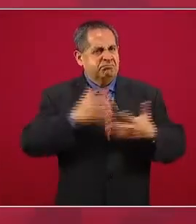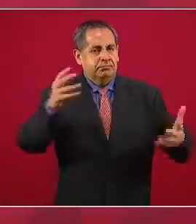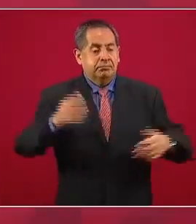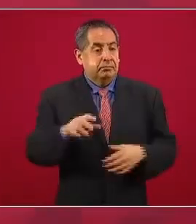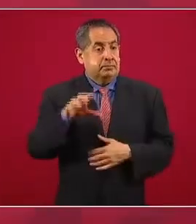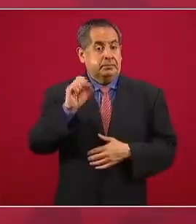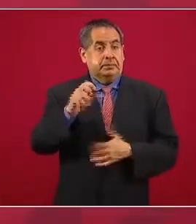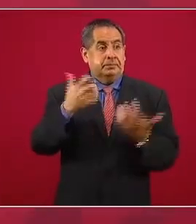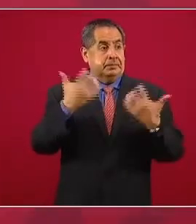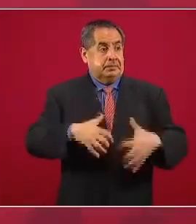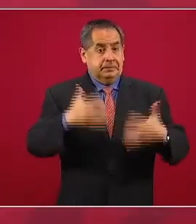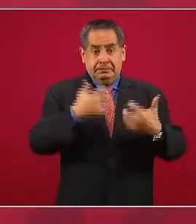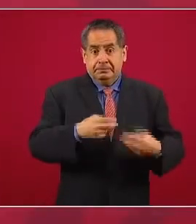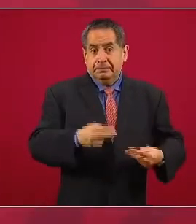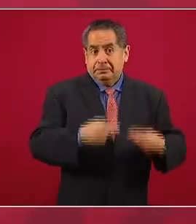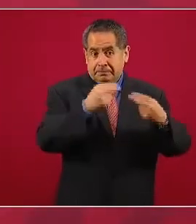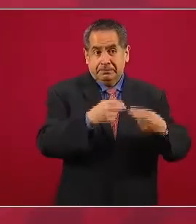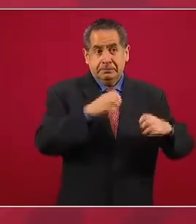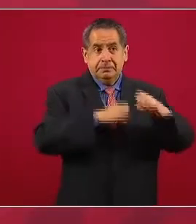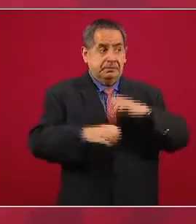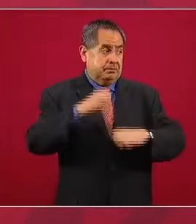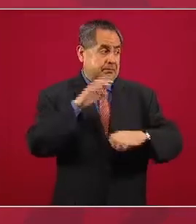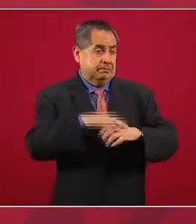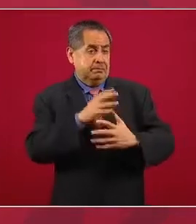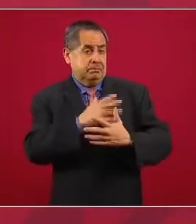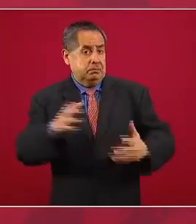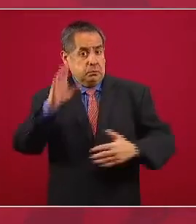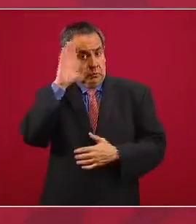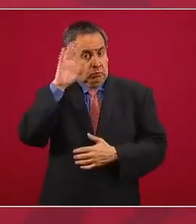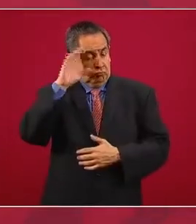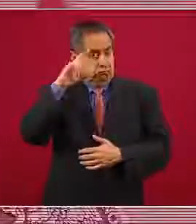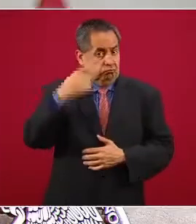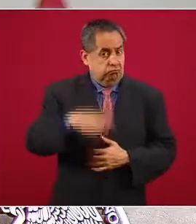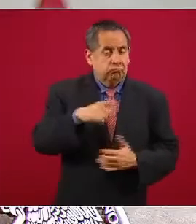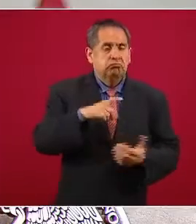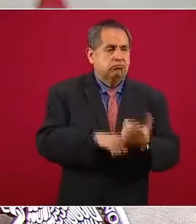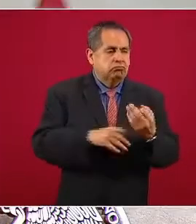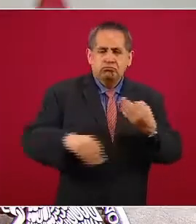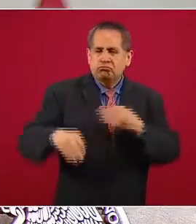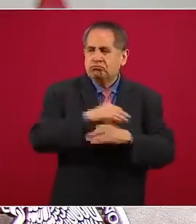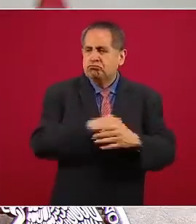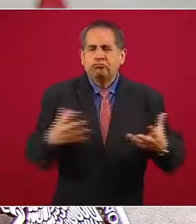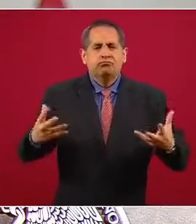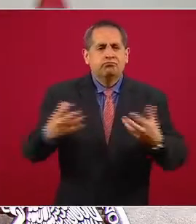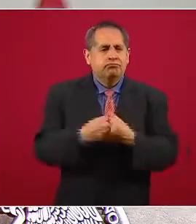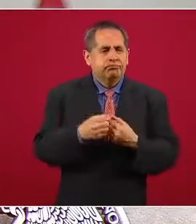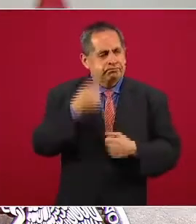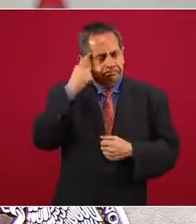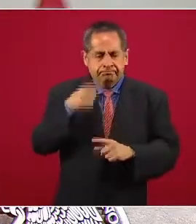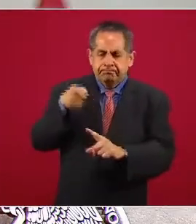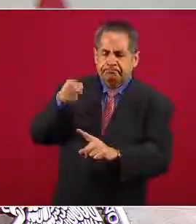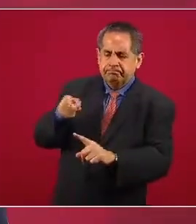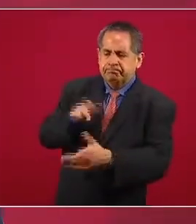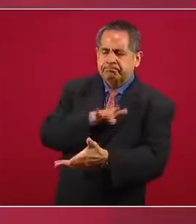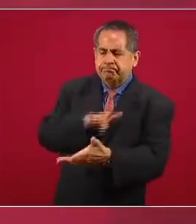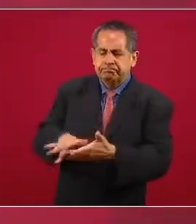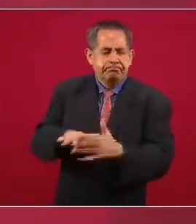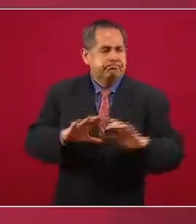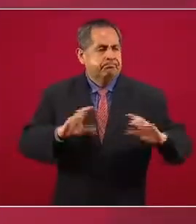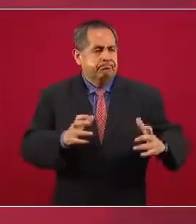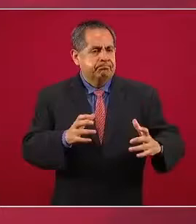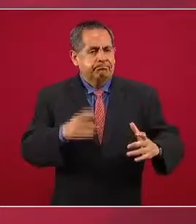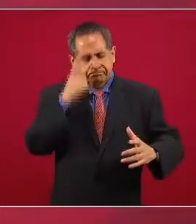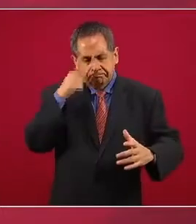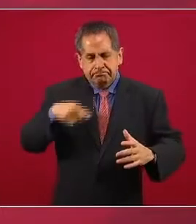más grandes del país, todas unidas en beneficio de este bien trascendente que es el de